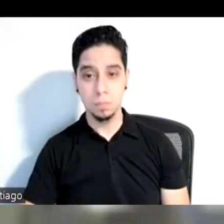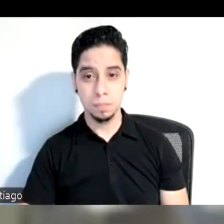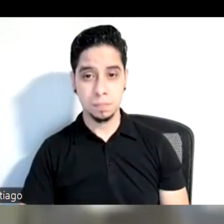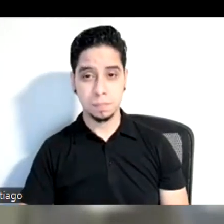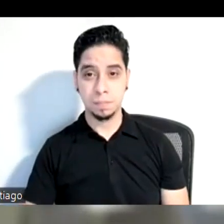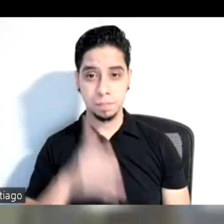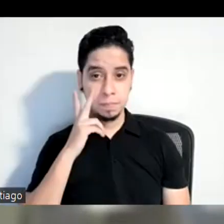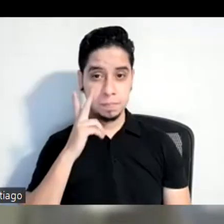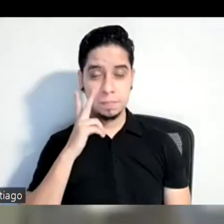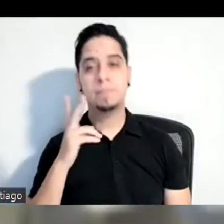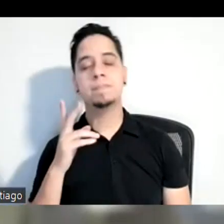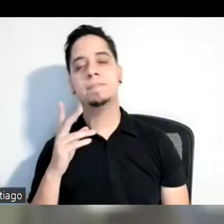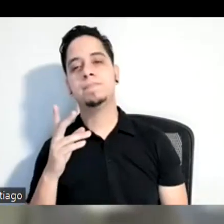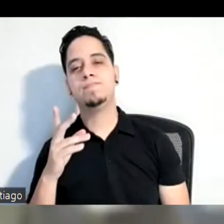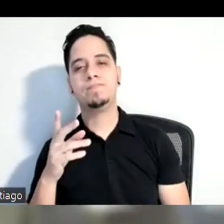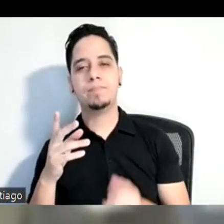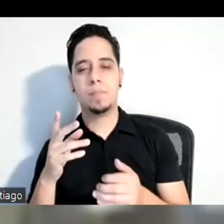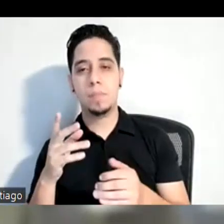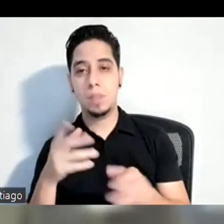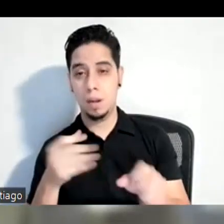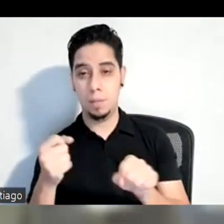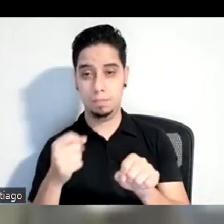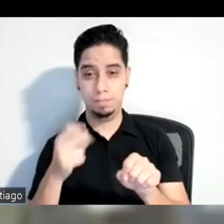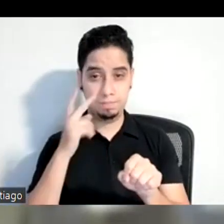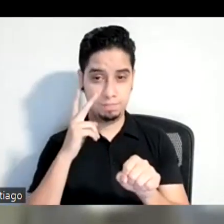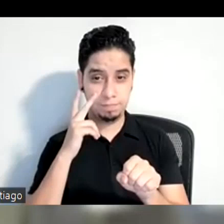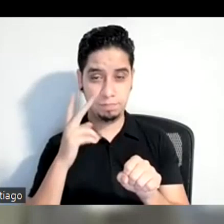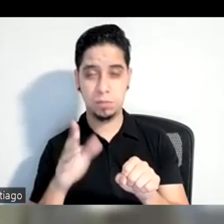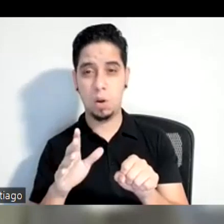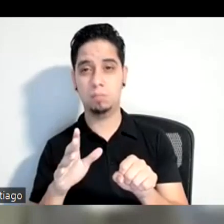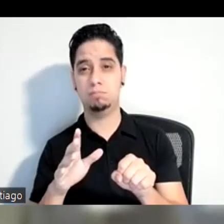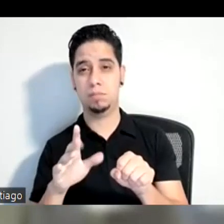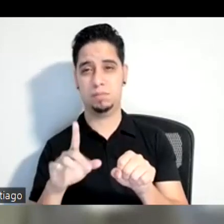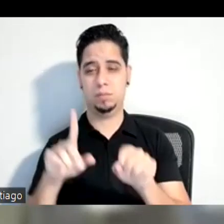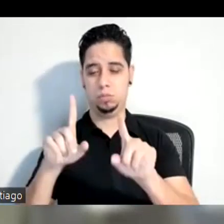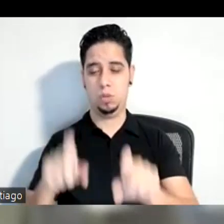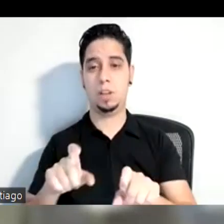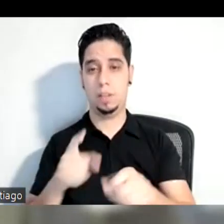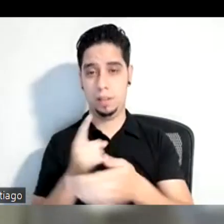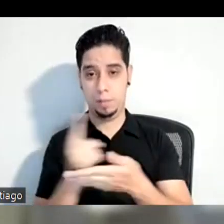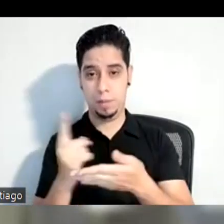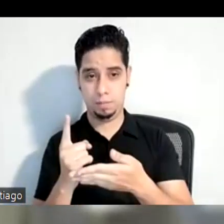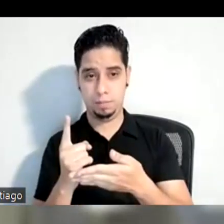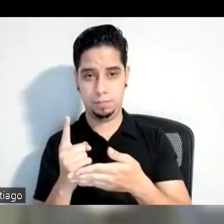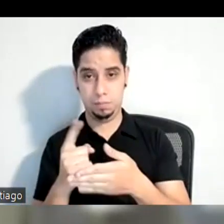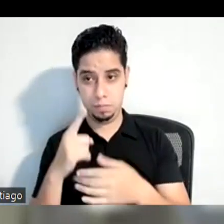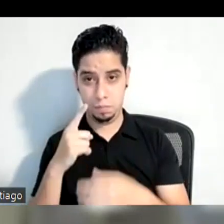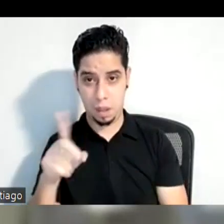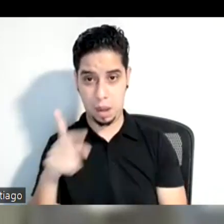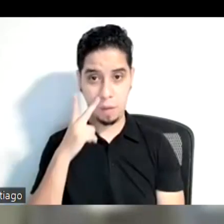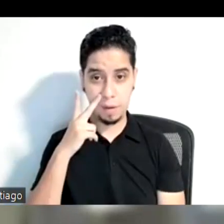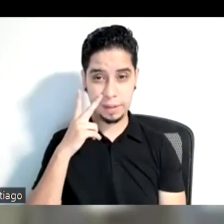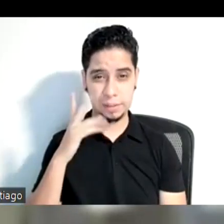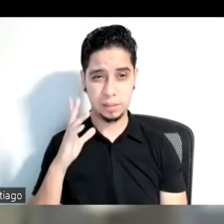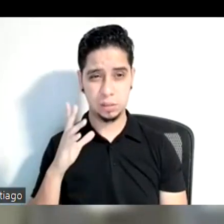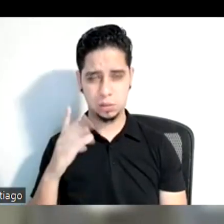a decir la encuesta de esta semana, que es la que estamos repitiendo de semanas anteriores, para ver, yo creo que esta yo la voy a tener que